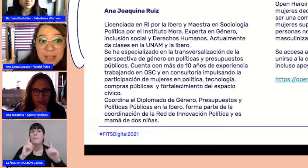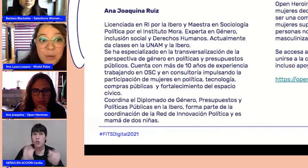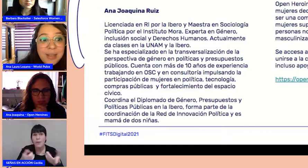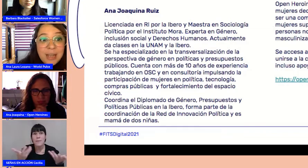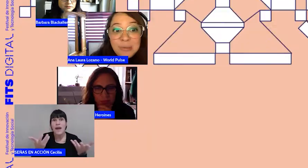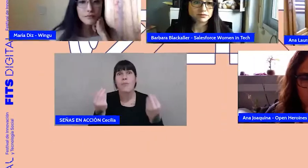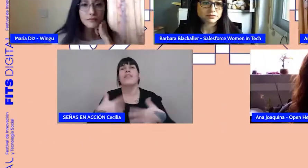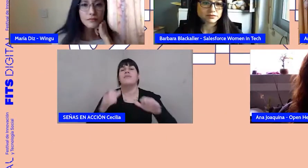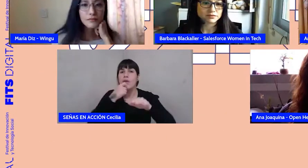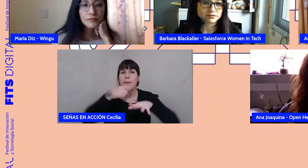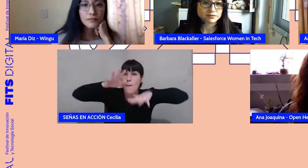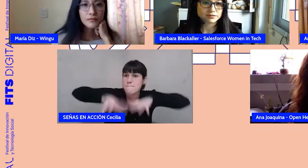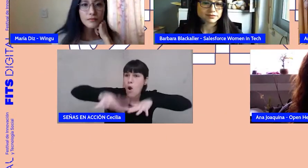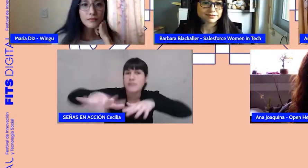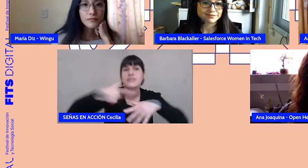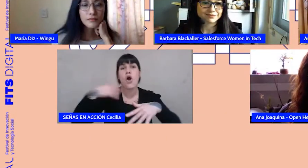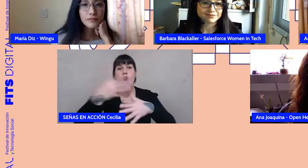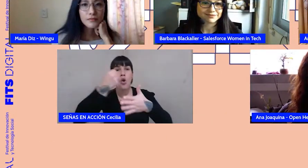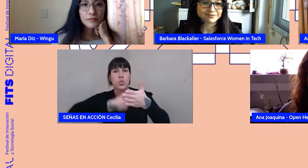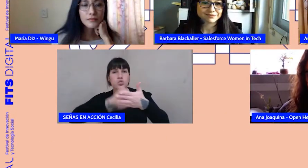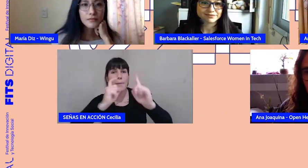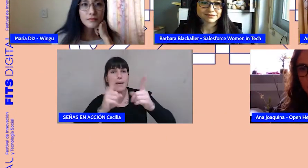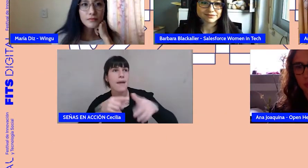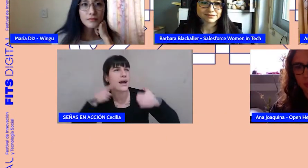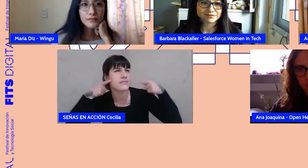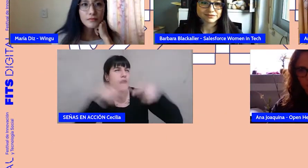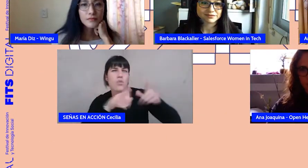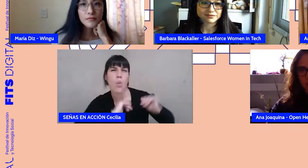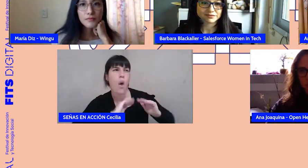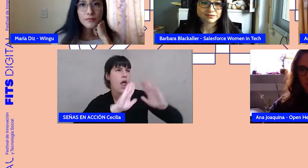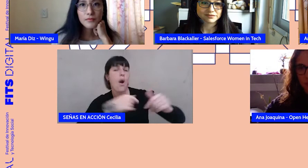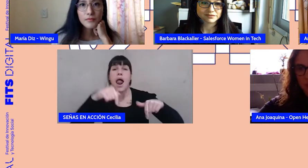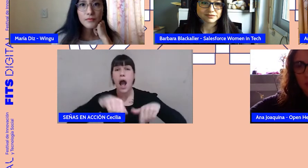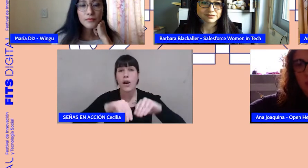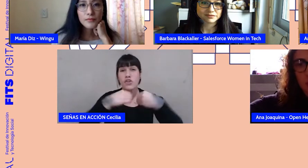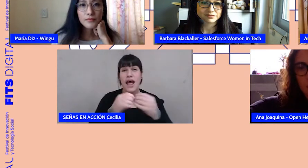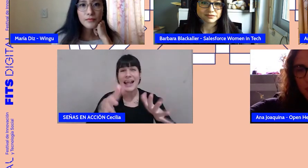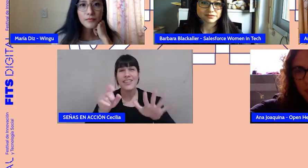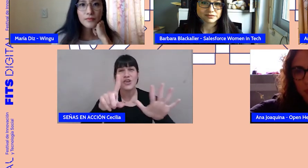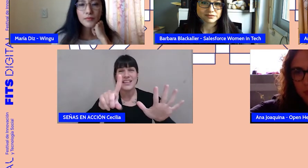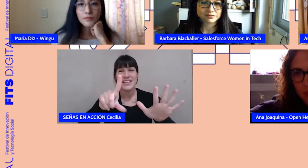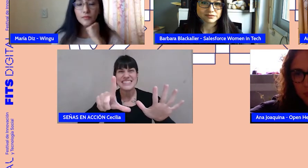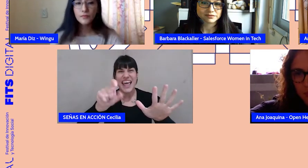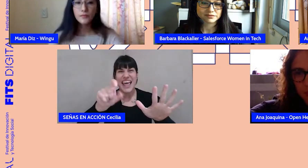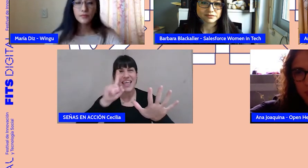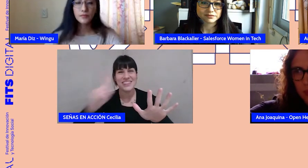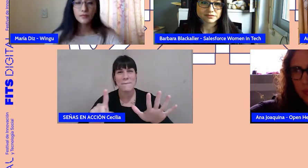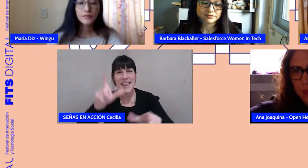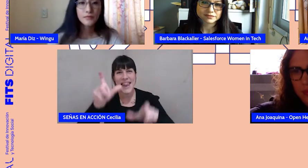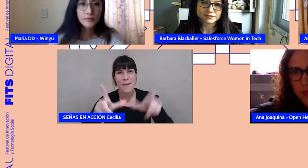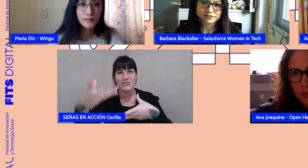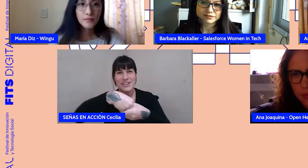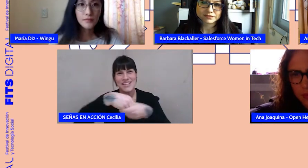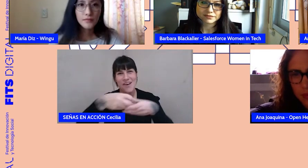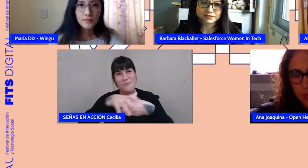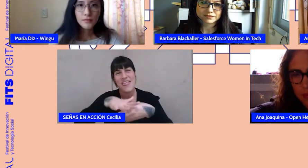movilización alrededor de causas, y hoy son alrededor de 70,000 personas en la comunidad. Nació en 2003 como un